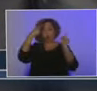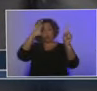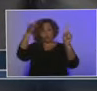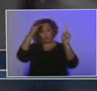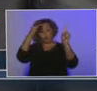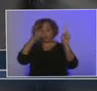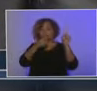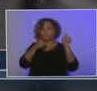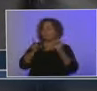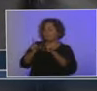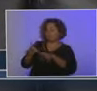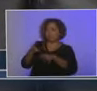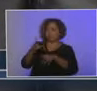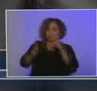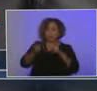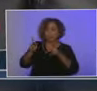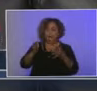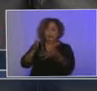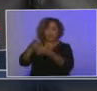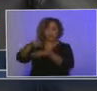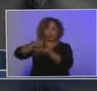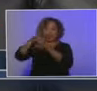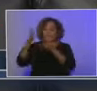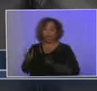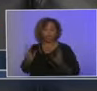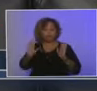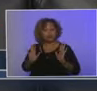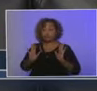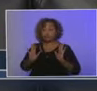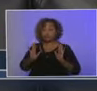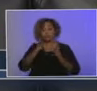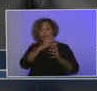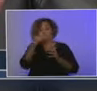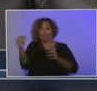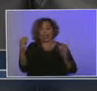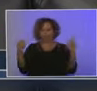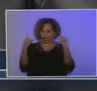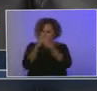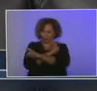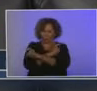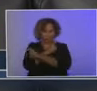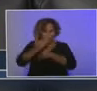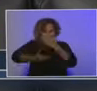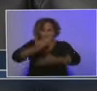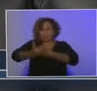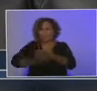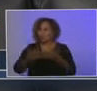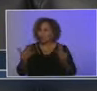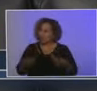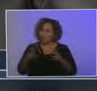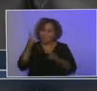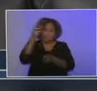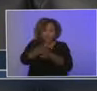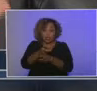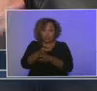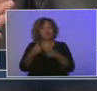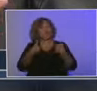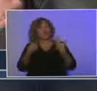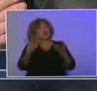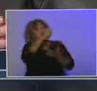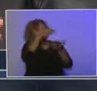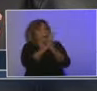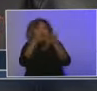xenofóbico, racista contra los puertorriqueños. Cierto. Y la complejidad, el hacer las cosas de querer complacer a tanta